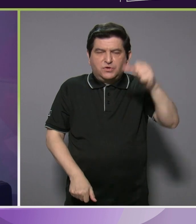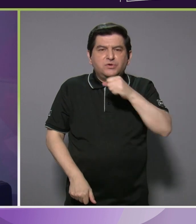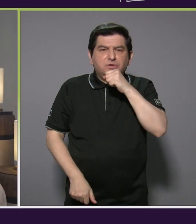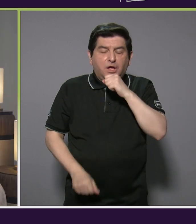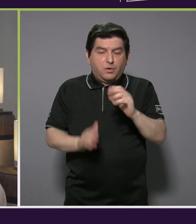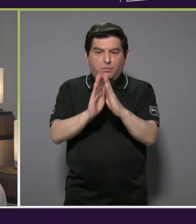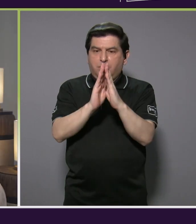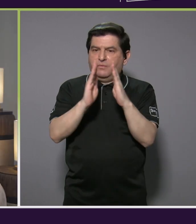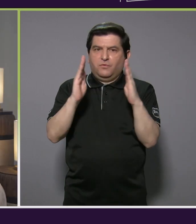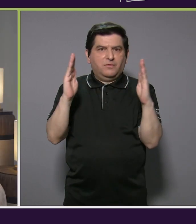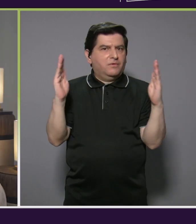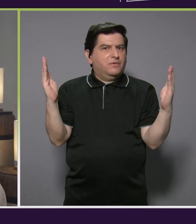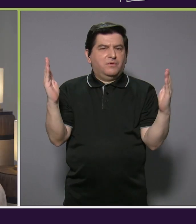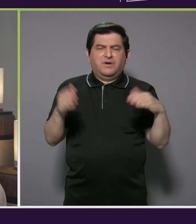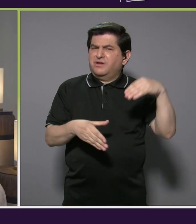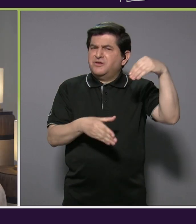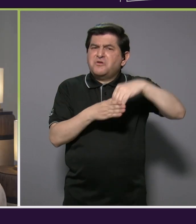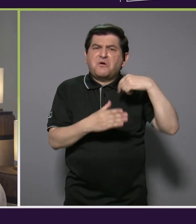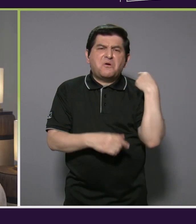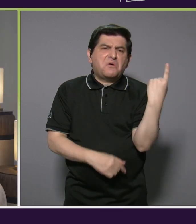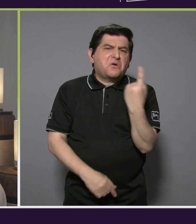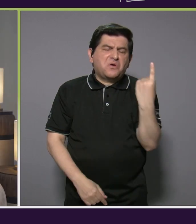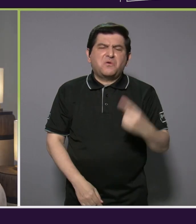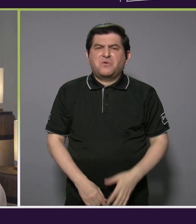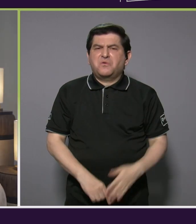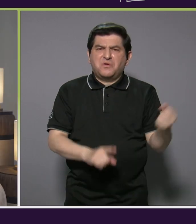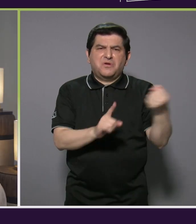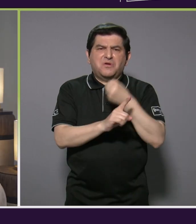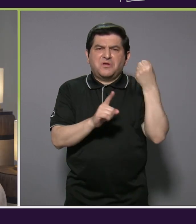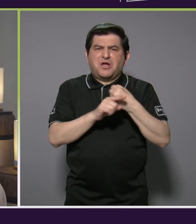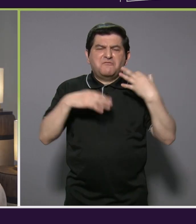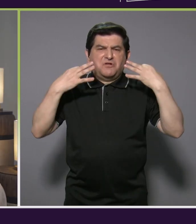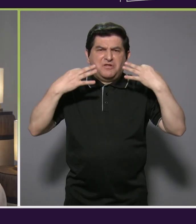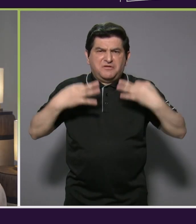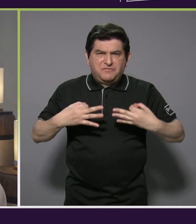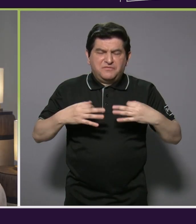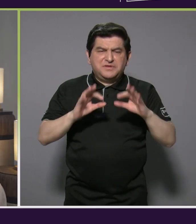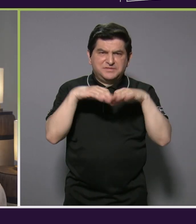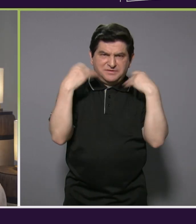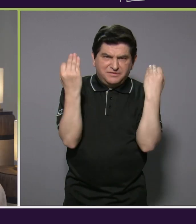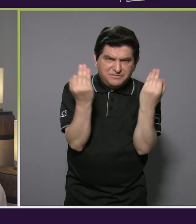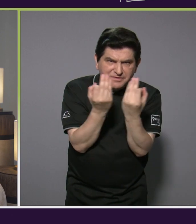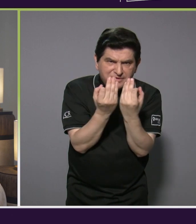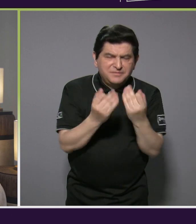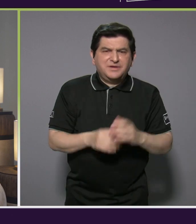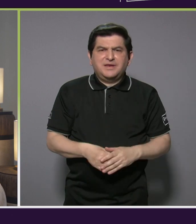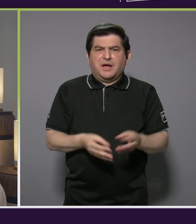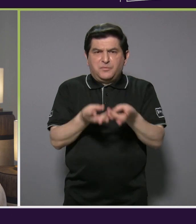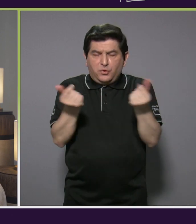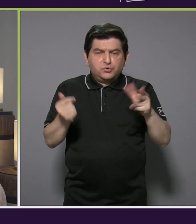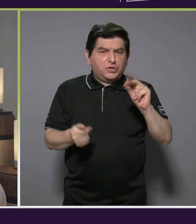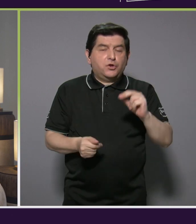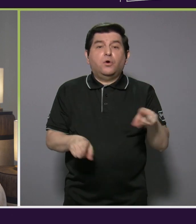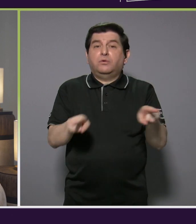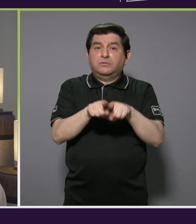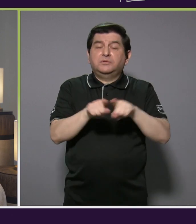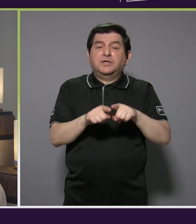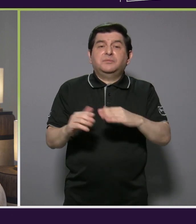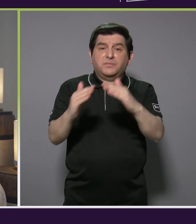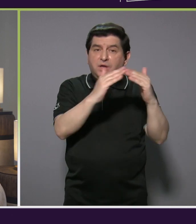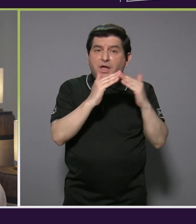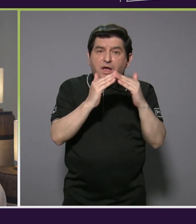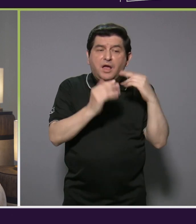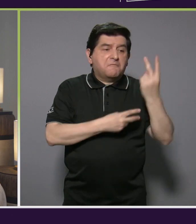muy amplio, ¿verdad? No incluye solamente la violencia a nivel familiar, sino la violencia en la comunidad, la violencia